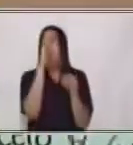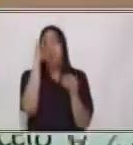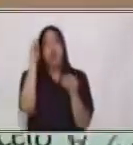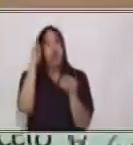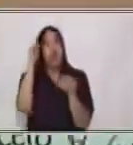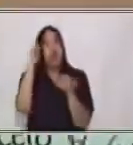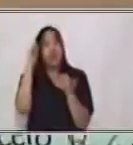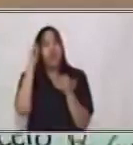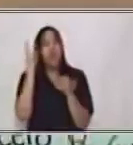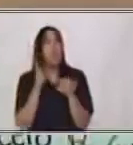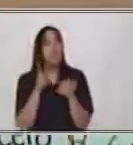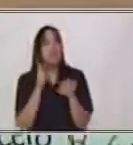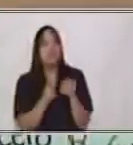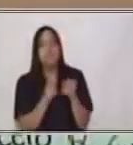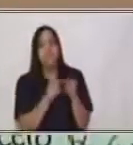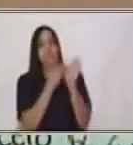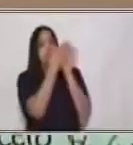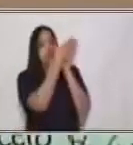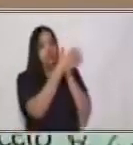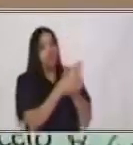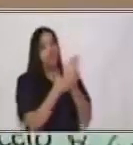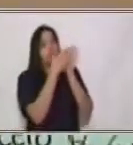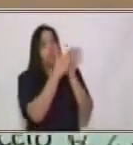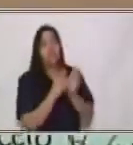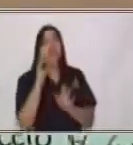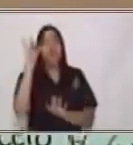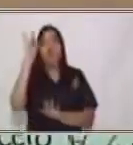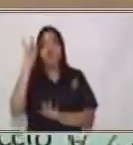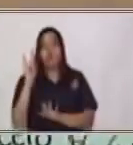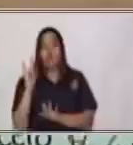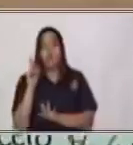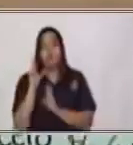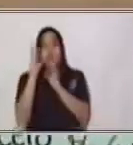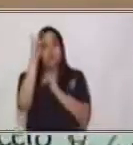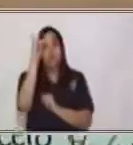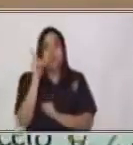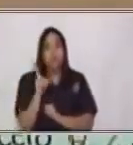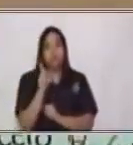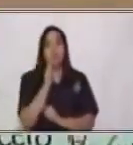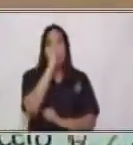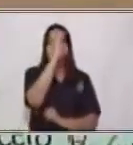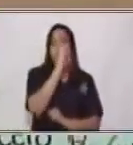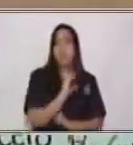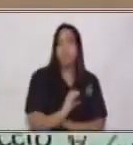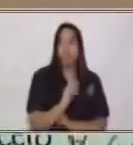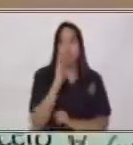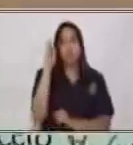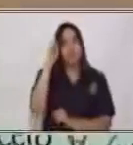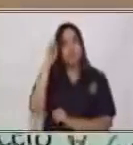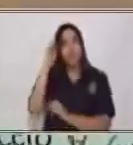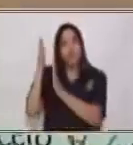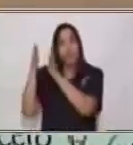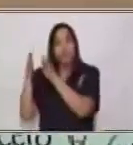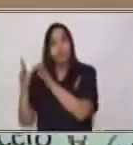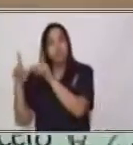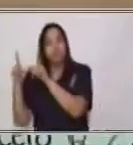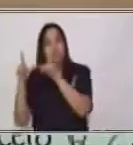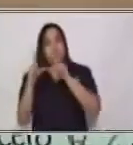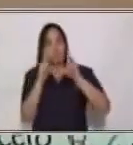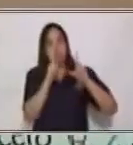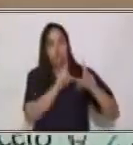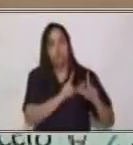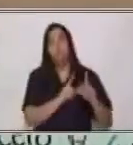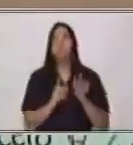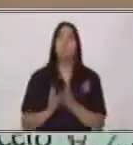Recuerda siempre colocar unidades bajo unidades, decenas bajo decenas y que cada número ocupe un cuadro. Vamos